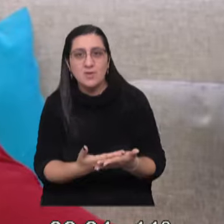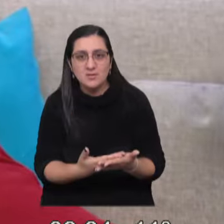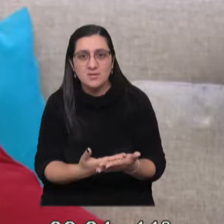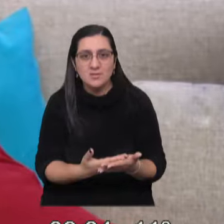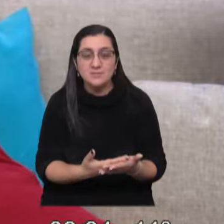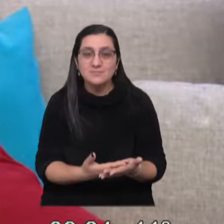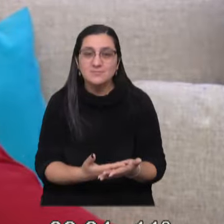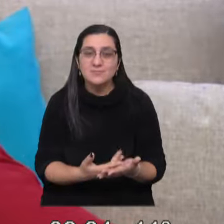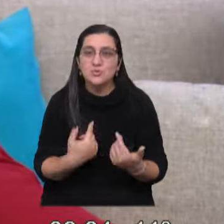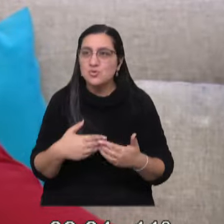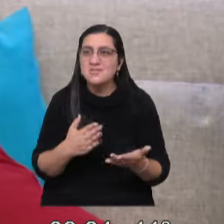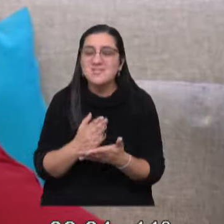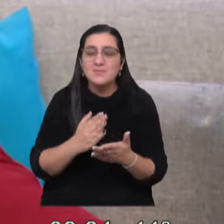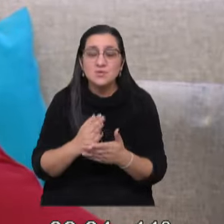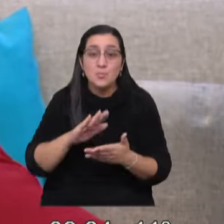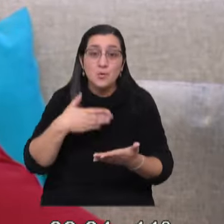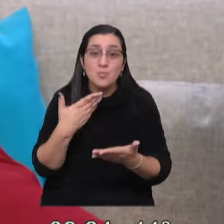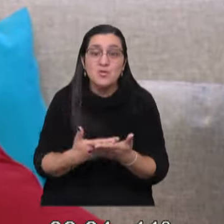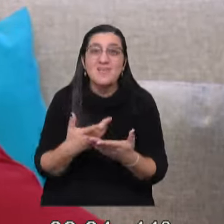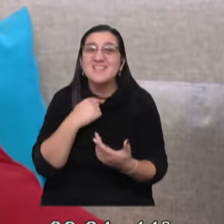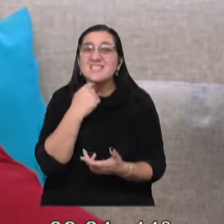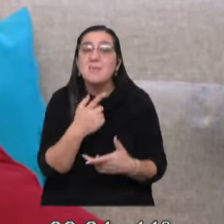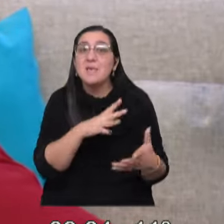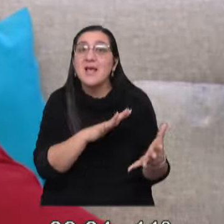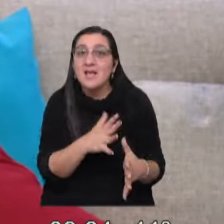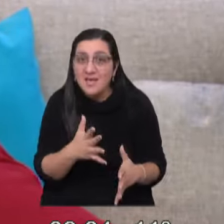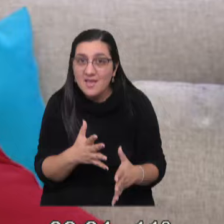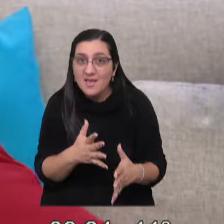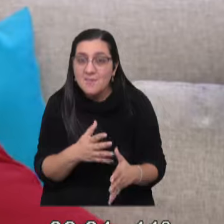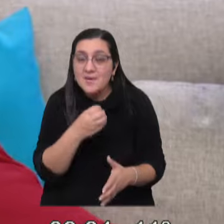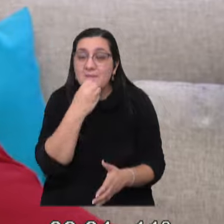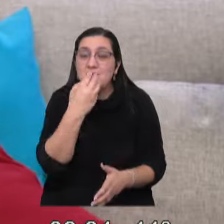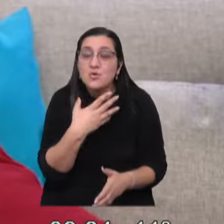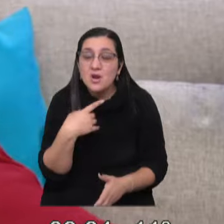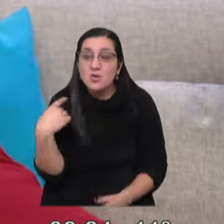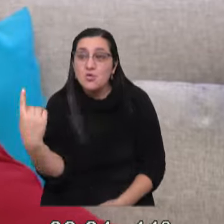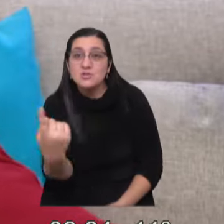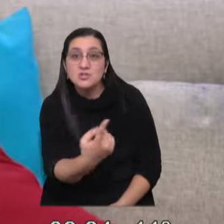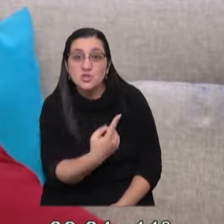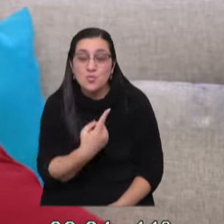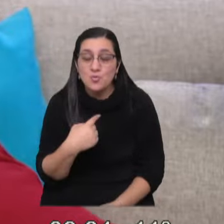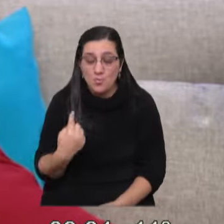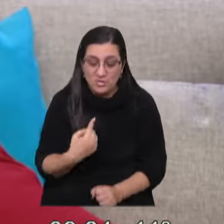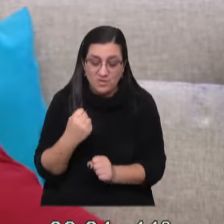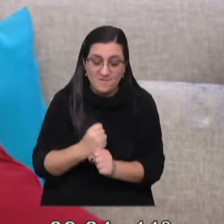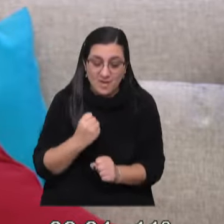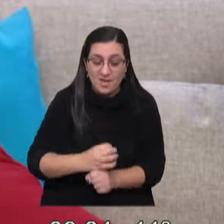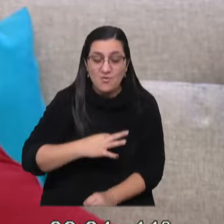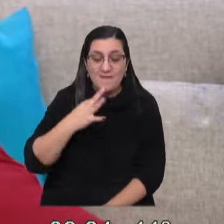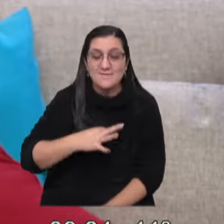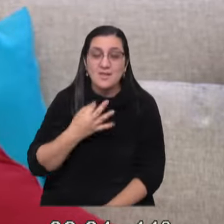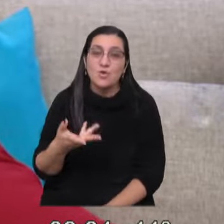uno apunta a propuestas que sirvan para qué para mejorar lo que somos para mejorar nuestro trabajo nuestra vida